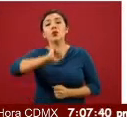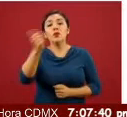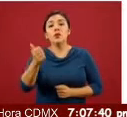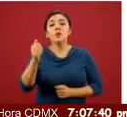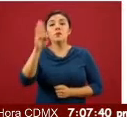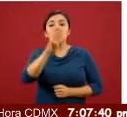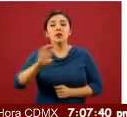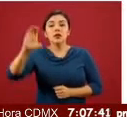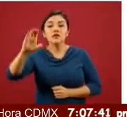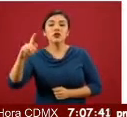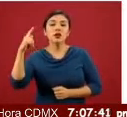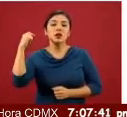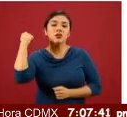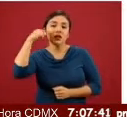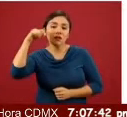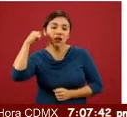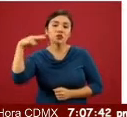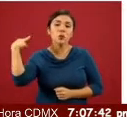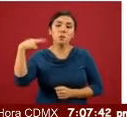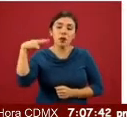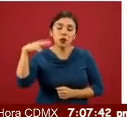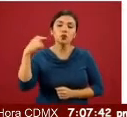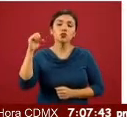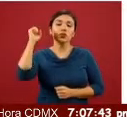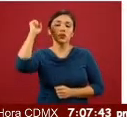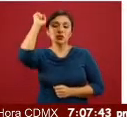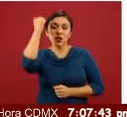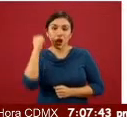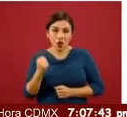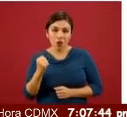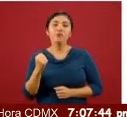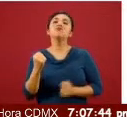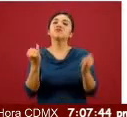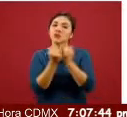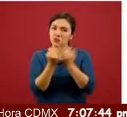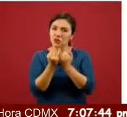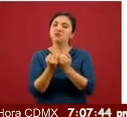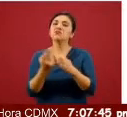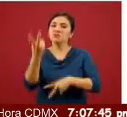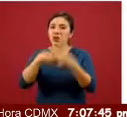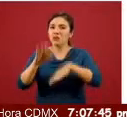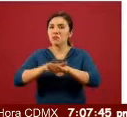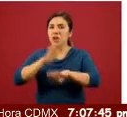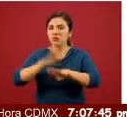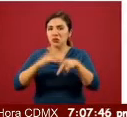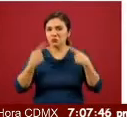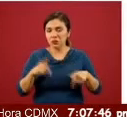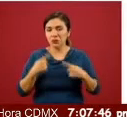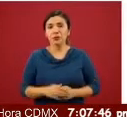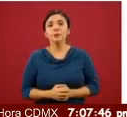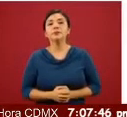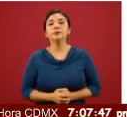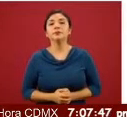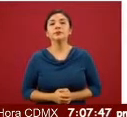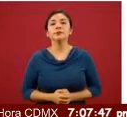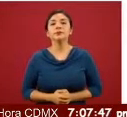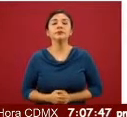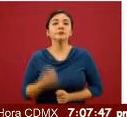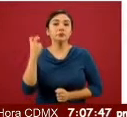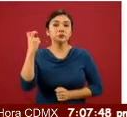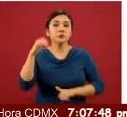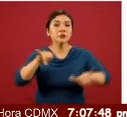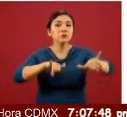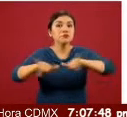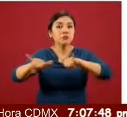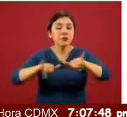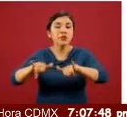Tabasco, Veracruz y Sinaloa en cantidad de casos acumulados. Veamos la siguiente diapositiva, que ahora sí nos muestra la